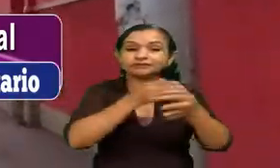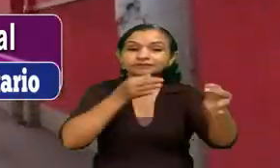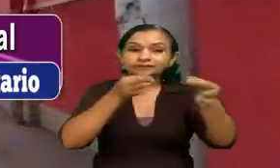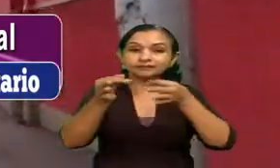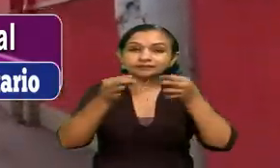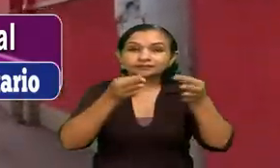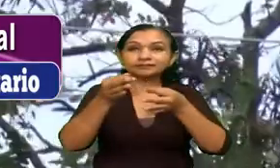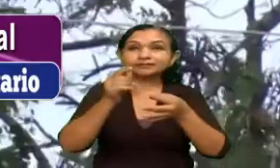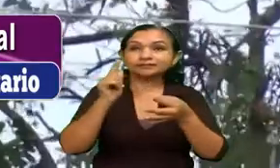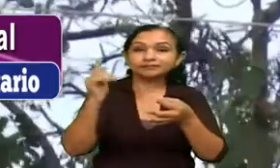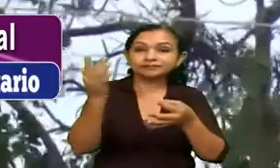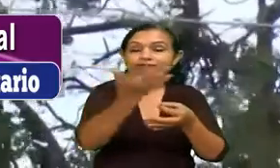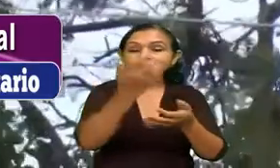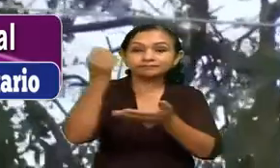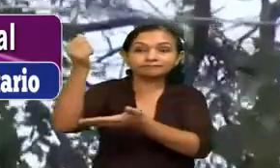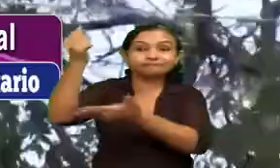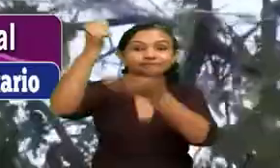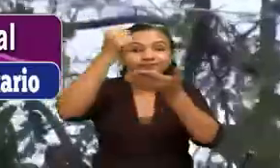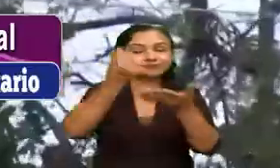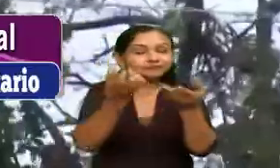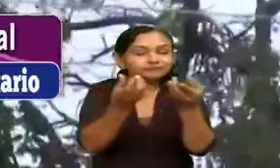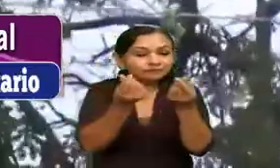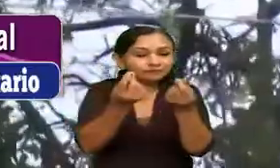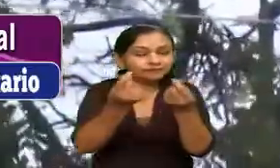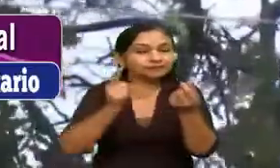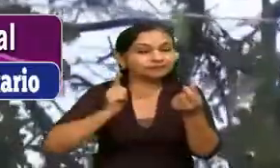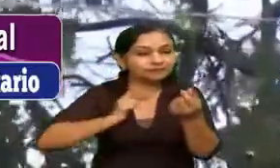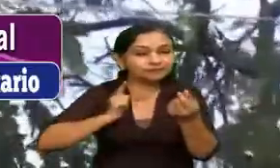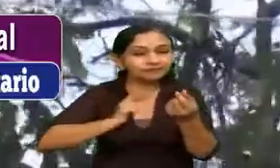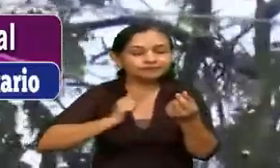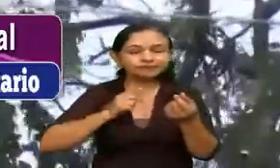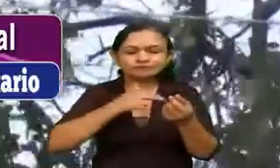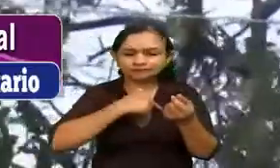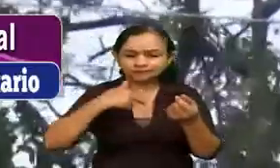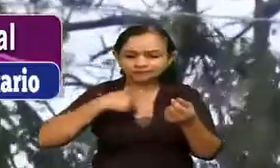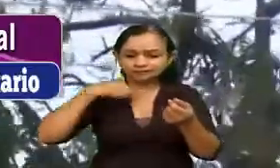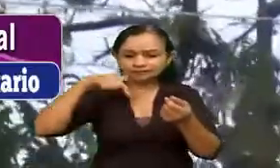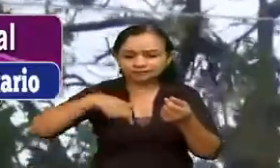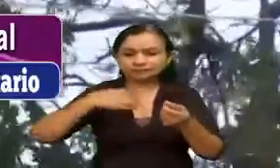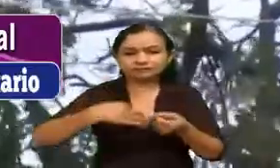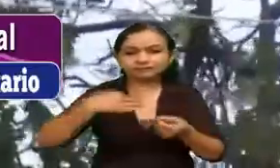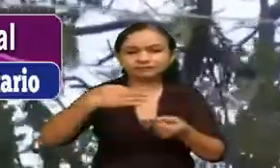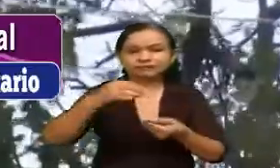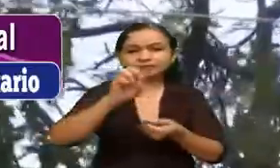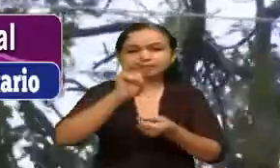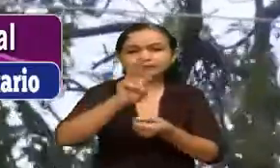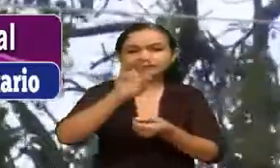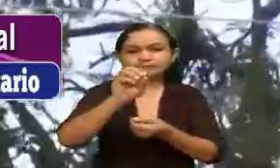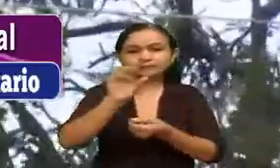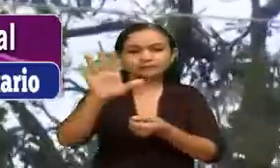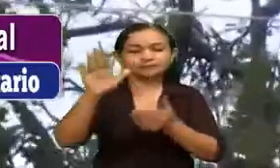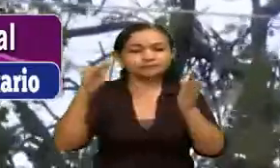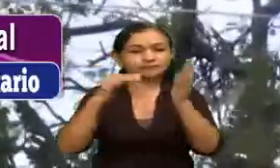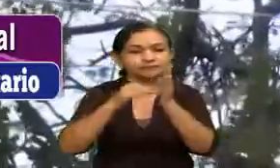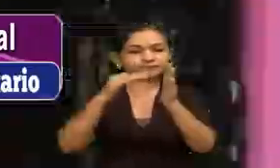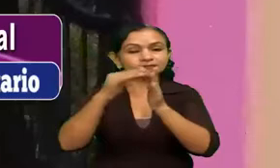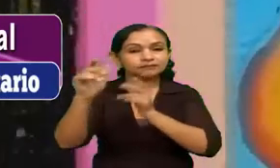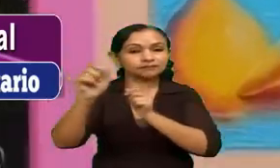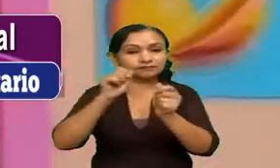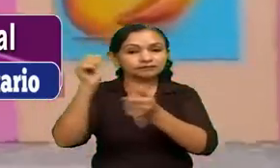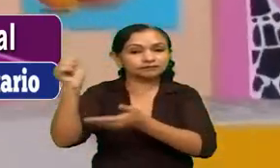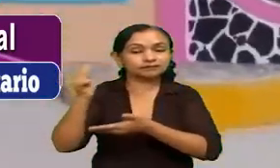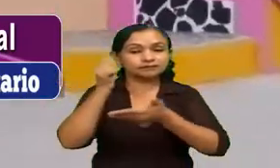con toda la inversión que hemos hecho, con lo que estamos haciendo, los 305 millones de dólares para continuar hasta